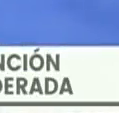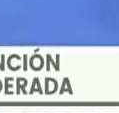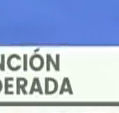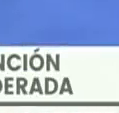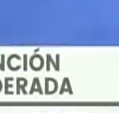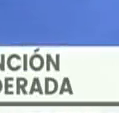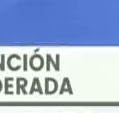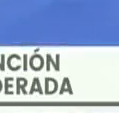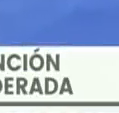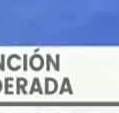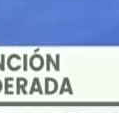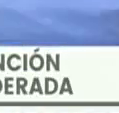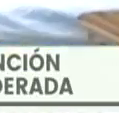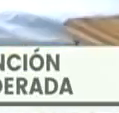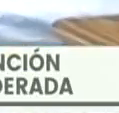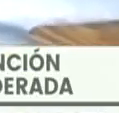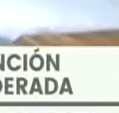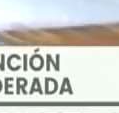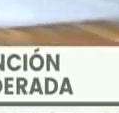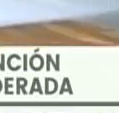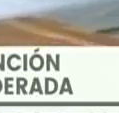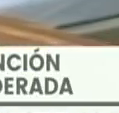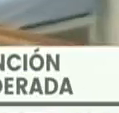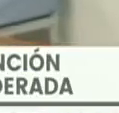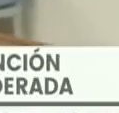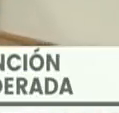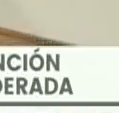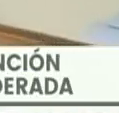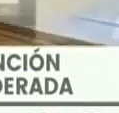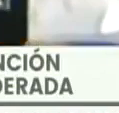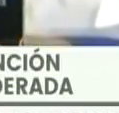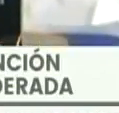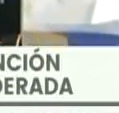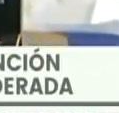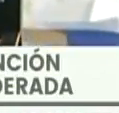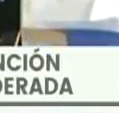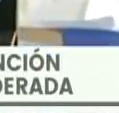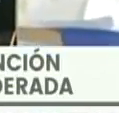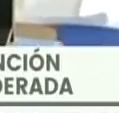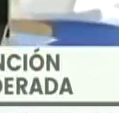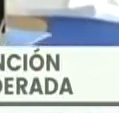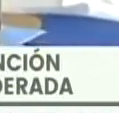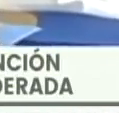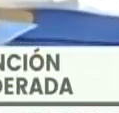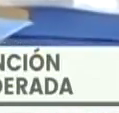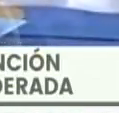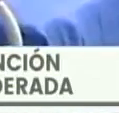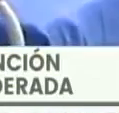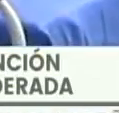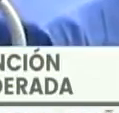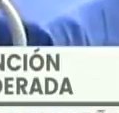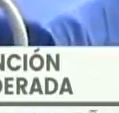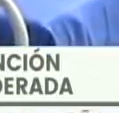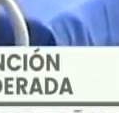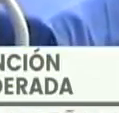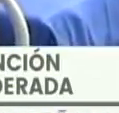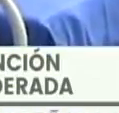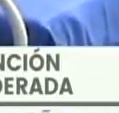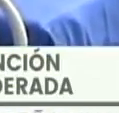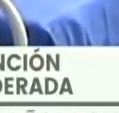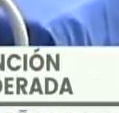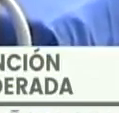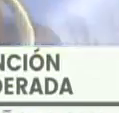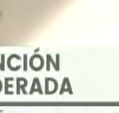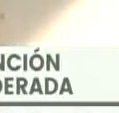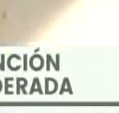esperemos que esta pandemia, con estas nuevas medidas, este nuevo, adicionamos este nuevo 7 días de cuarentena radical,